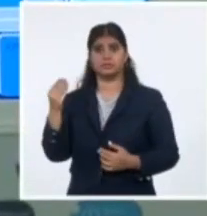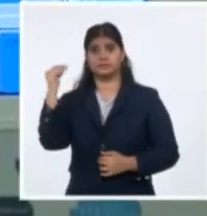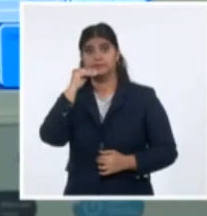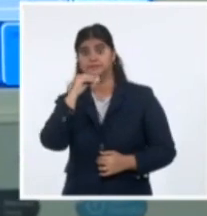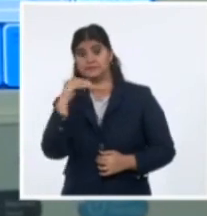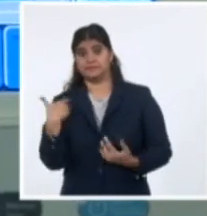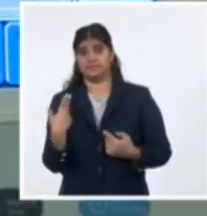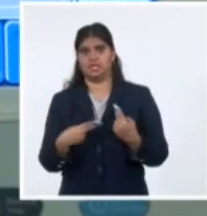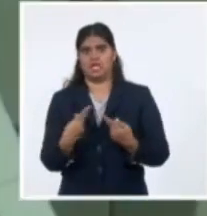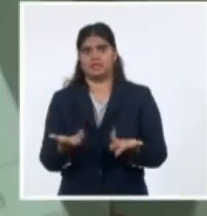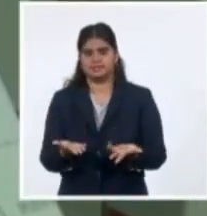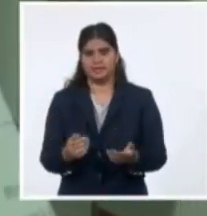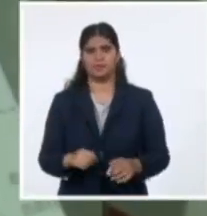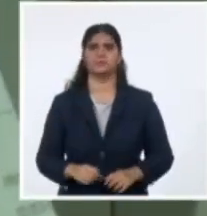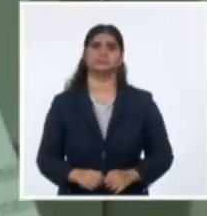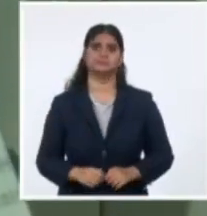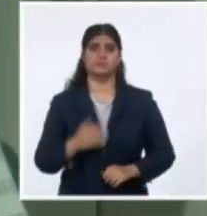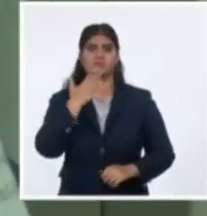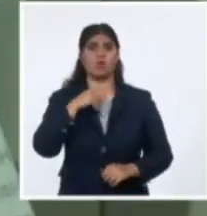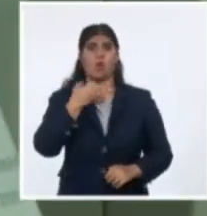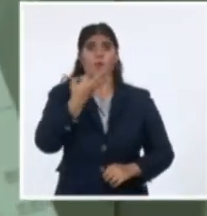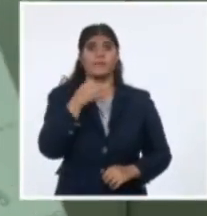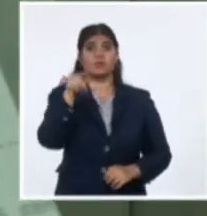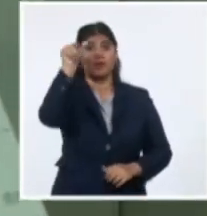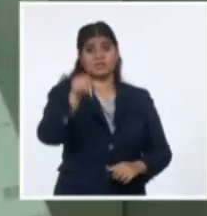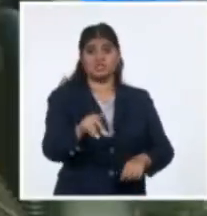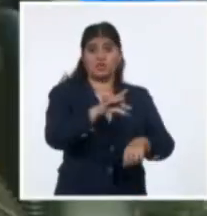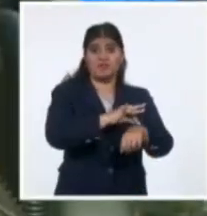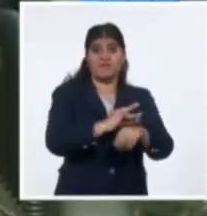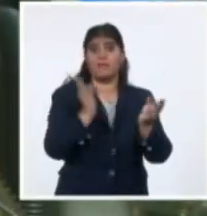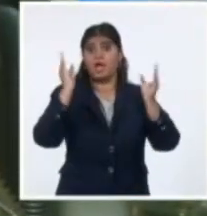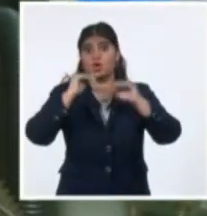ante complejos mercados internacionales.